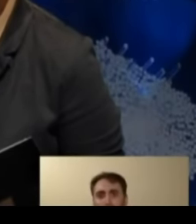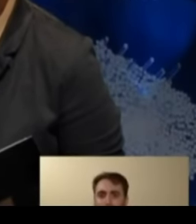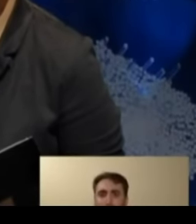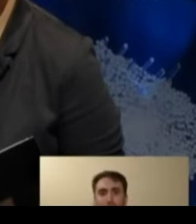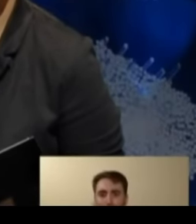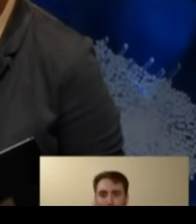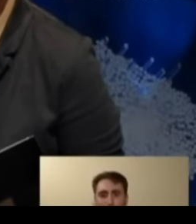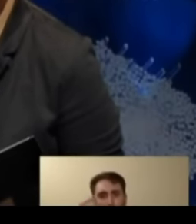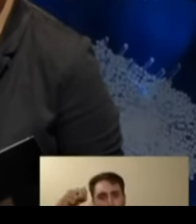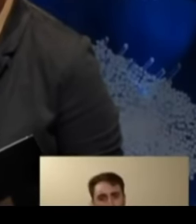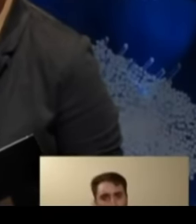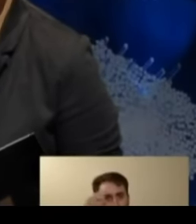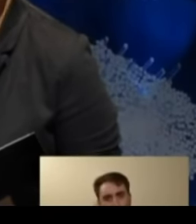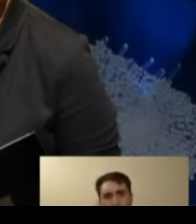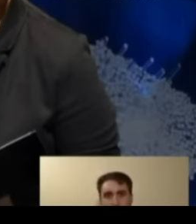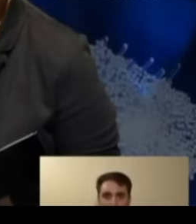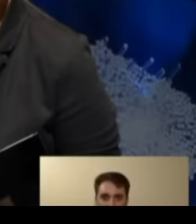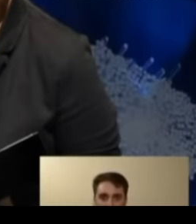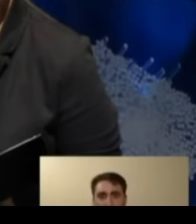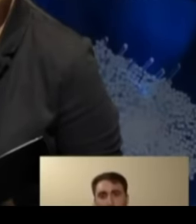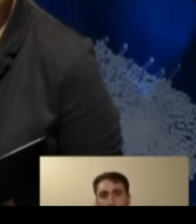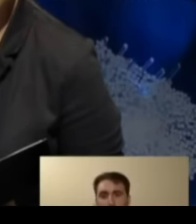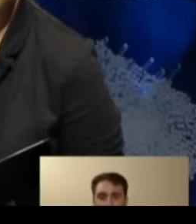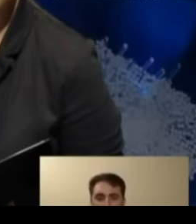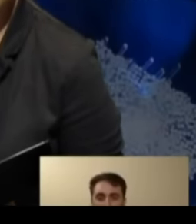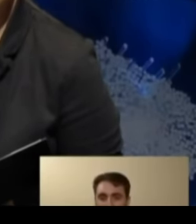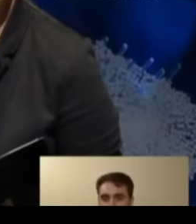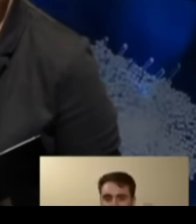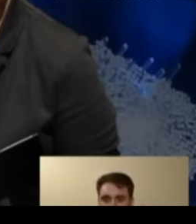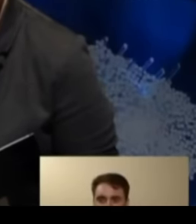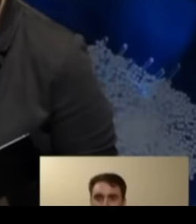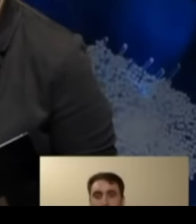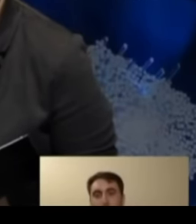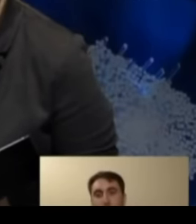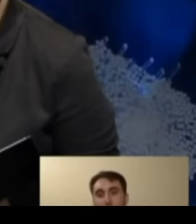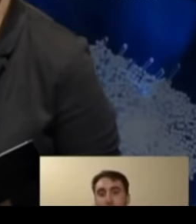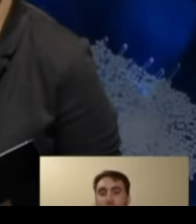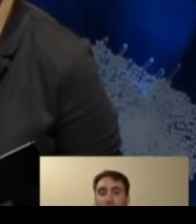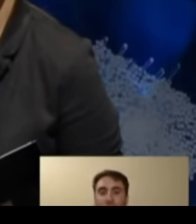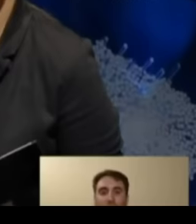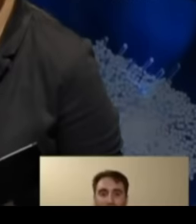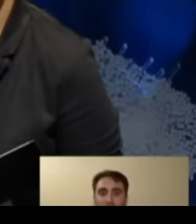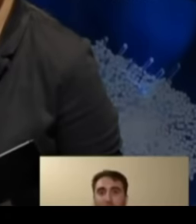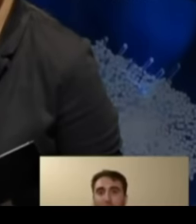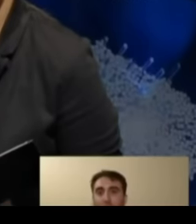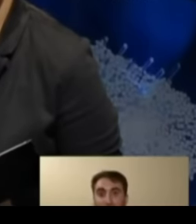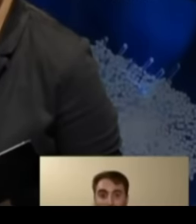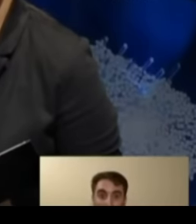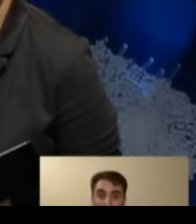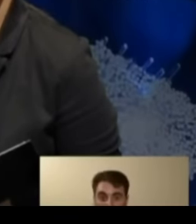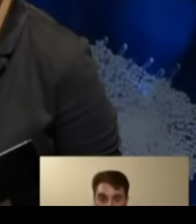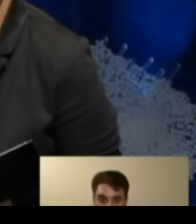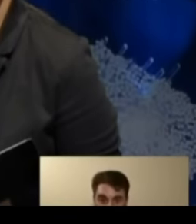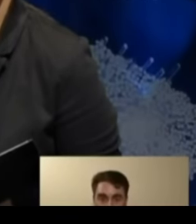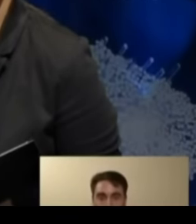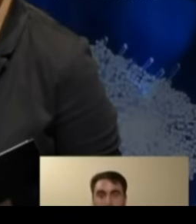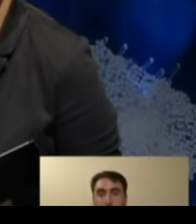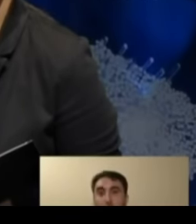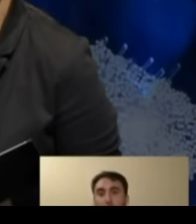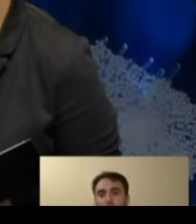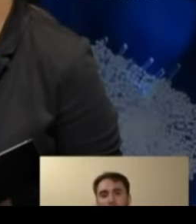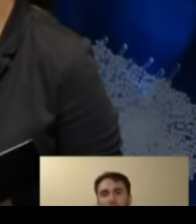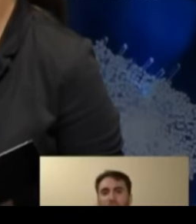opuestas, generando un nuevo debate de ideas de cara al referéndum obligatorio del próximo 27 de marzo, que pondrá a consideración